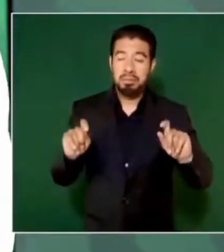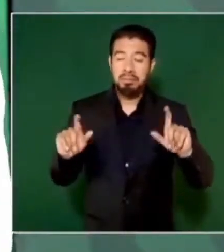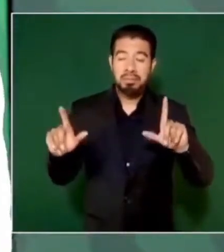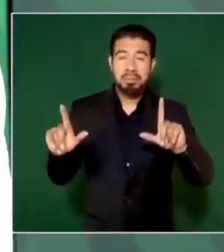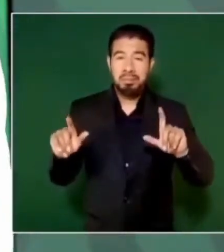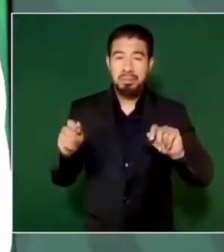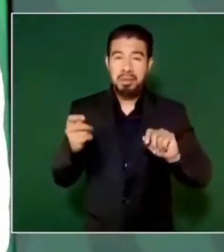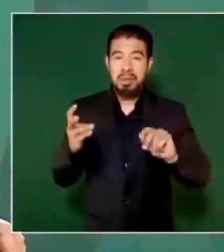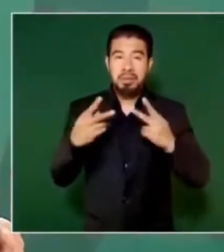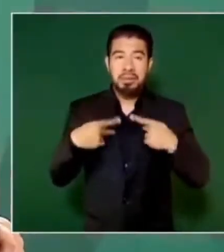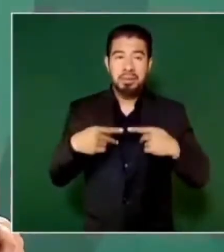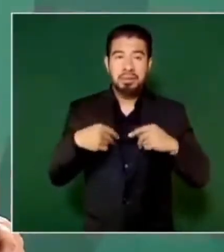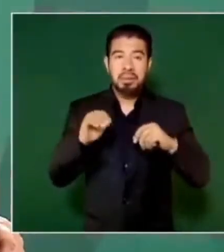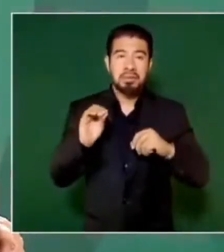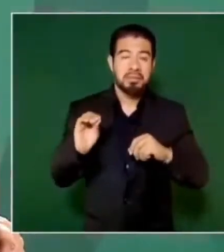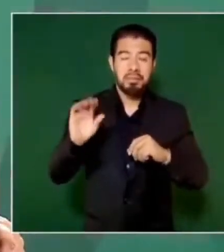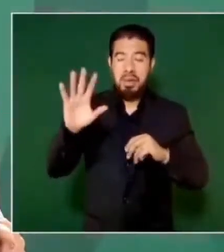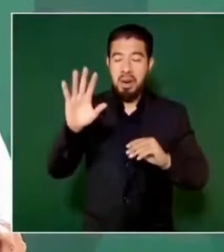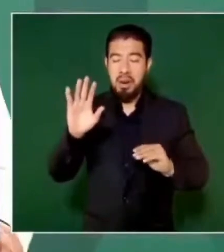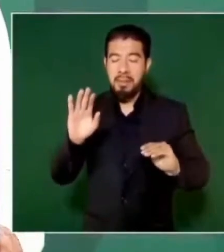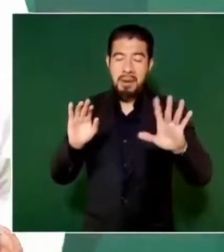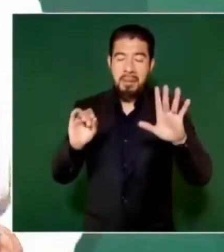pero